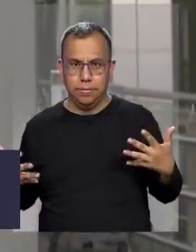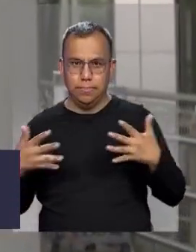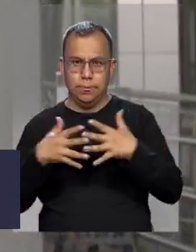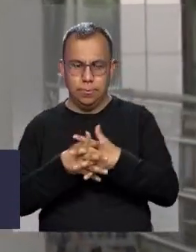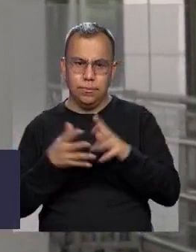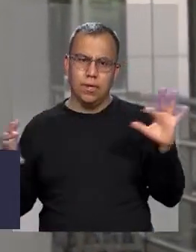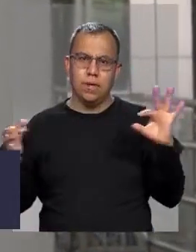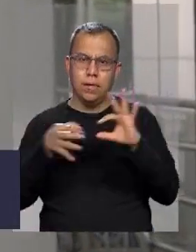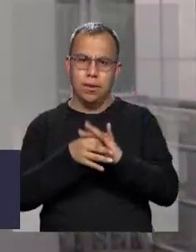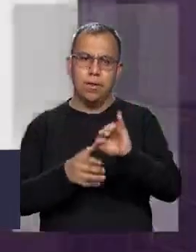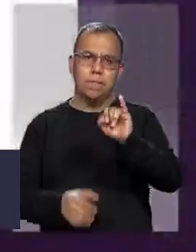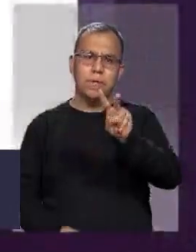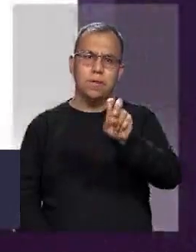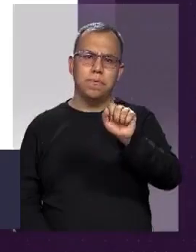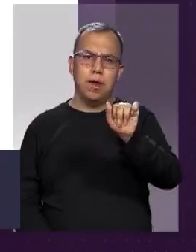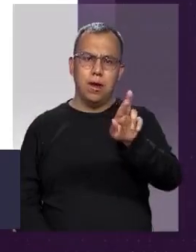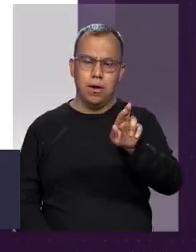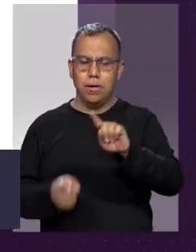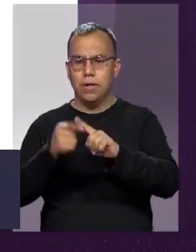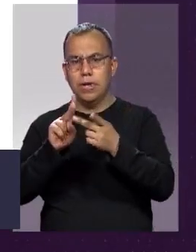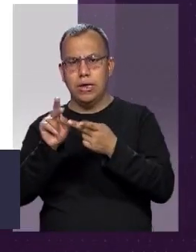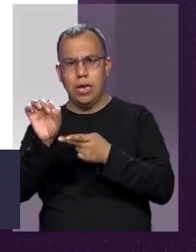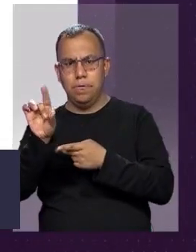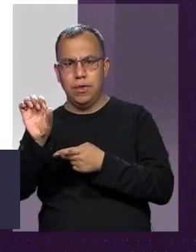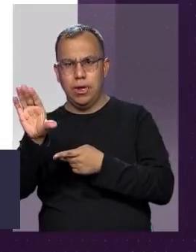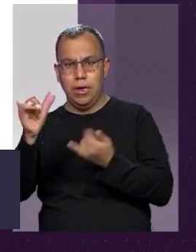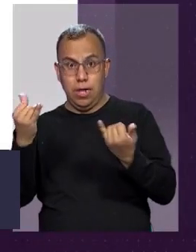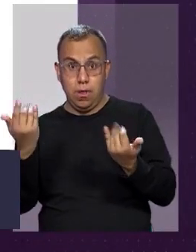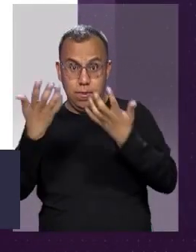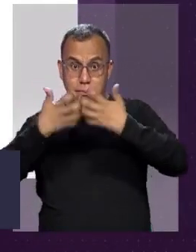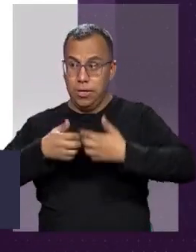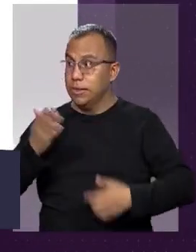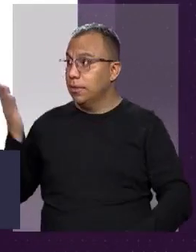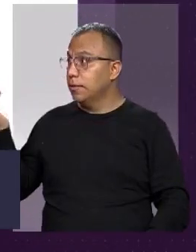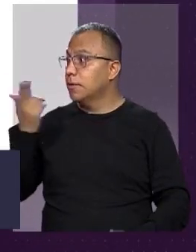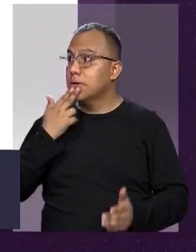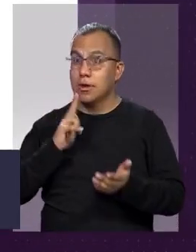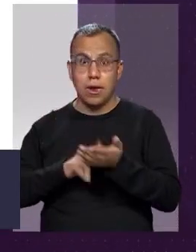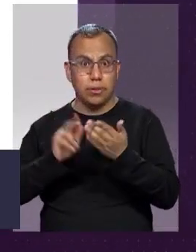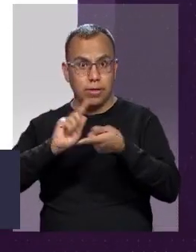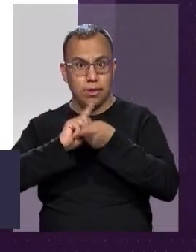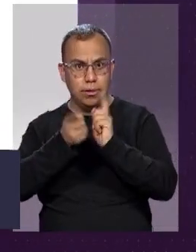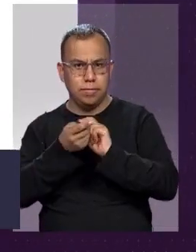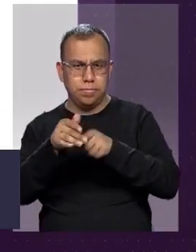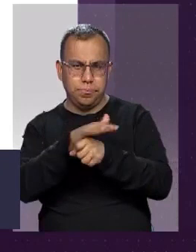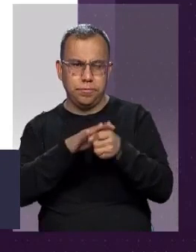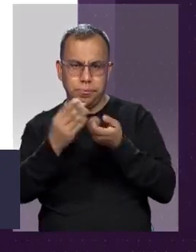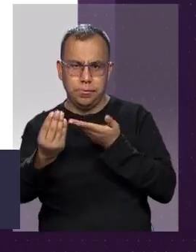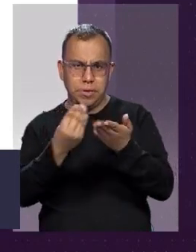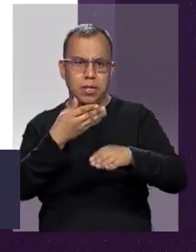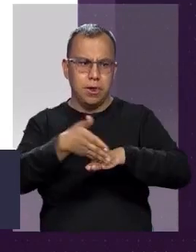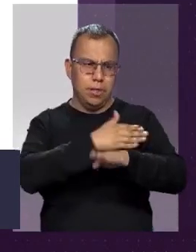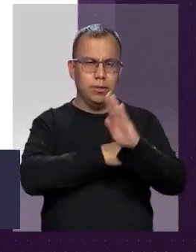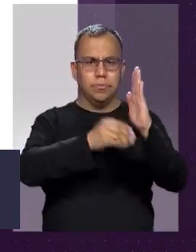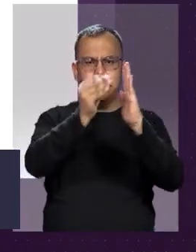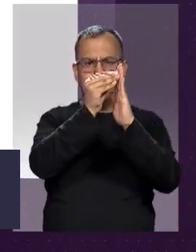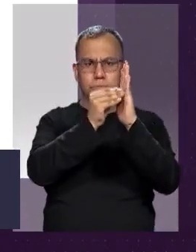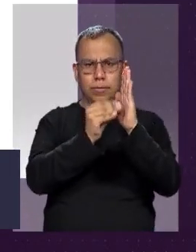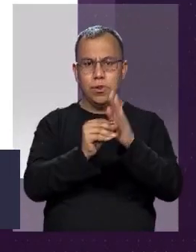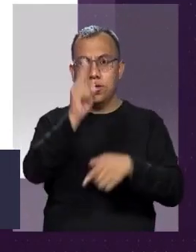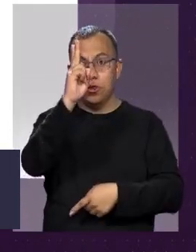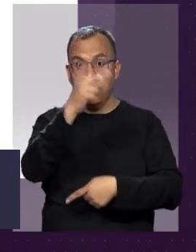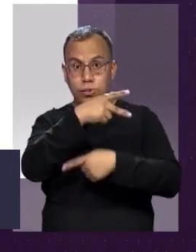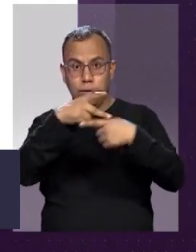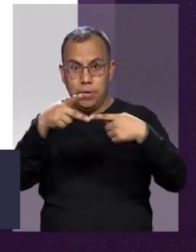entre Avianca y Viva Air. A través de un comunicado, la Aeronáutica Civil dio a conocer el cambio a las condiciones que ya habían sido estipuladas hace dos